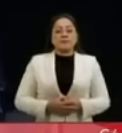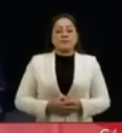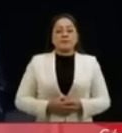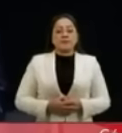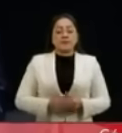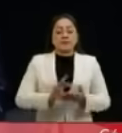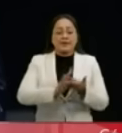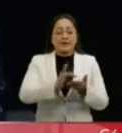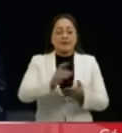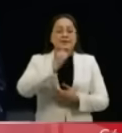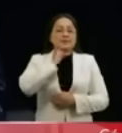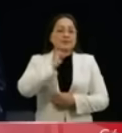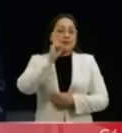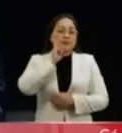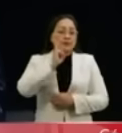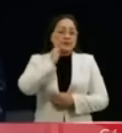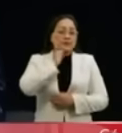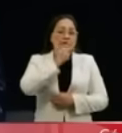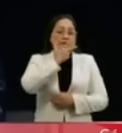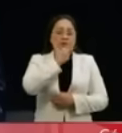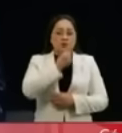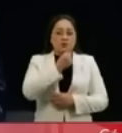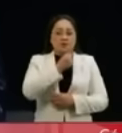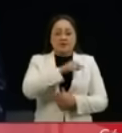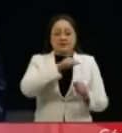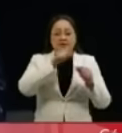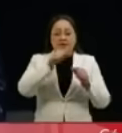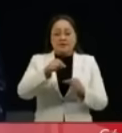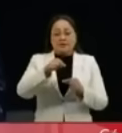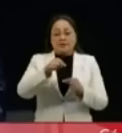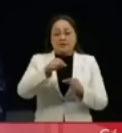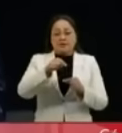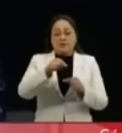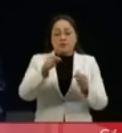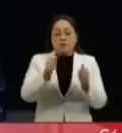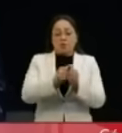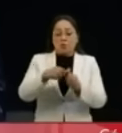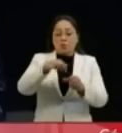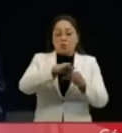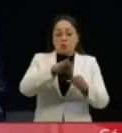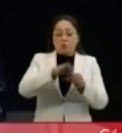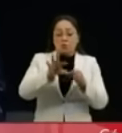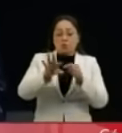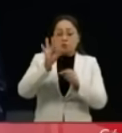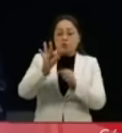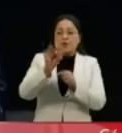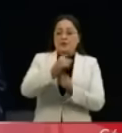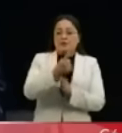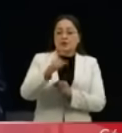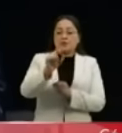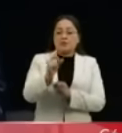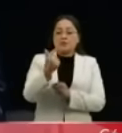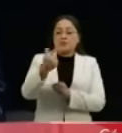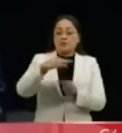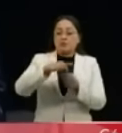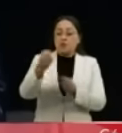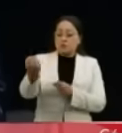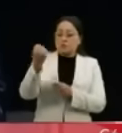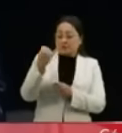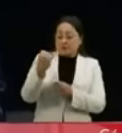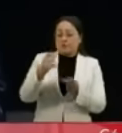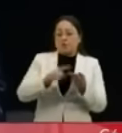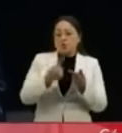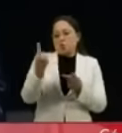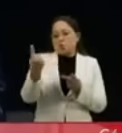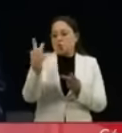las senadoras y senadores que en esta elección democrática de 127 votos a favor y uno en contra